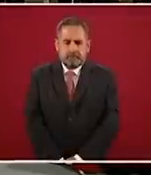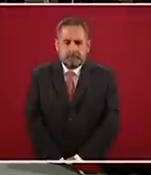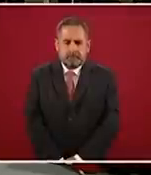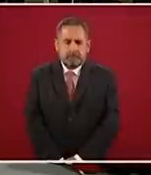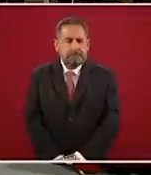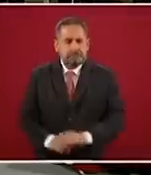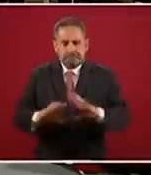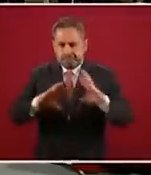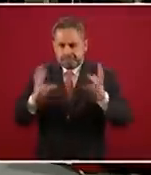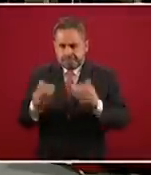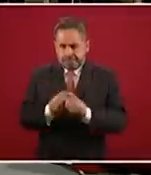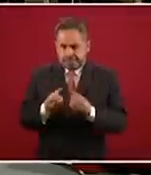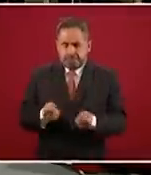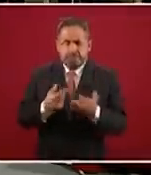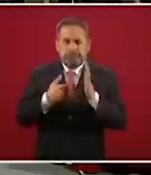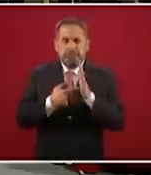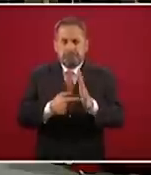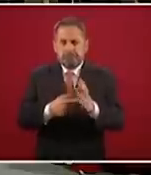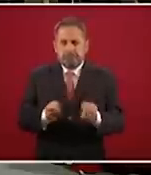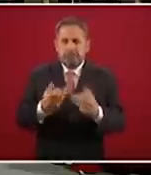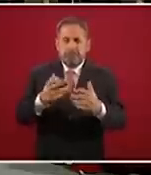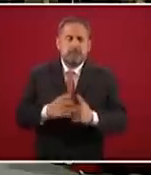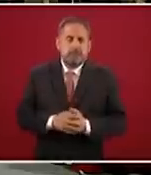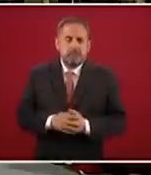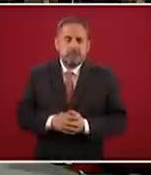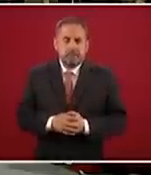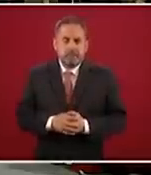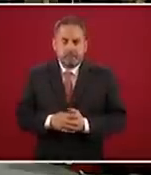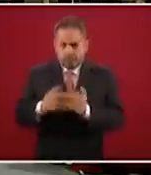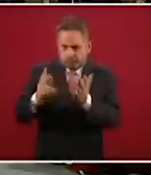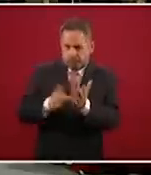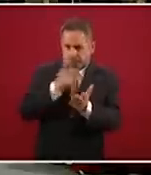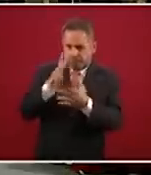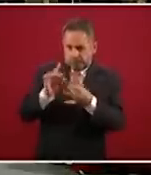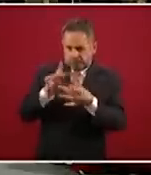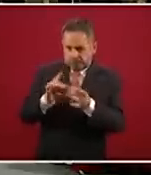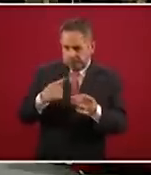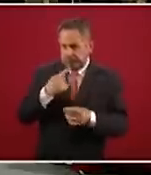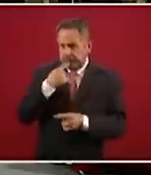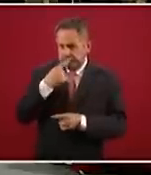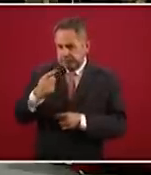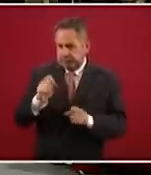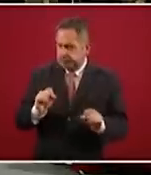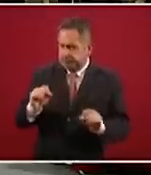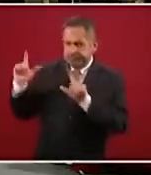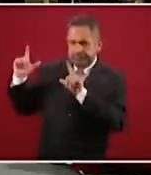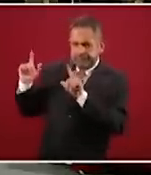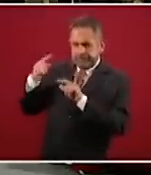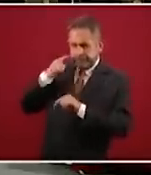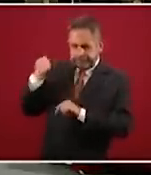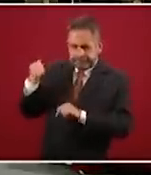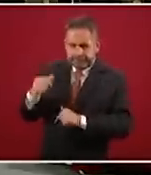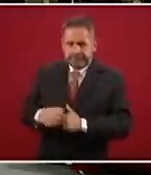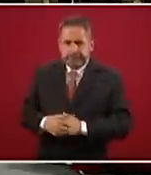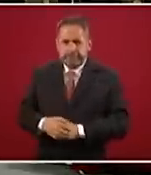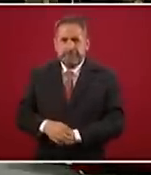en total hay, voy a repetir la gráfica completa.